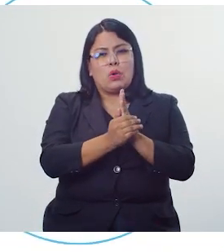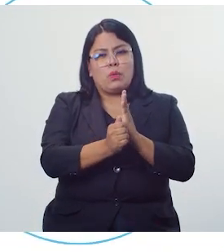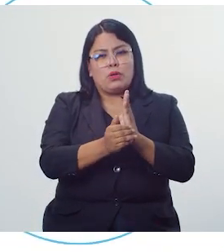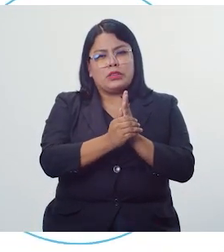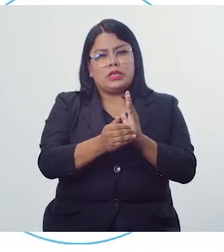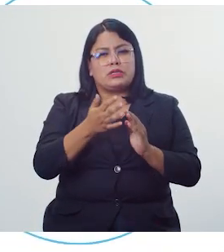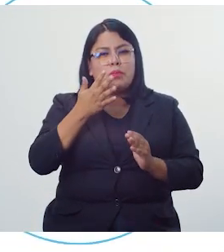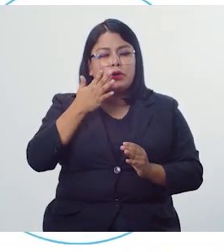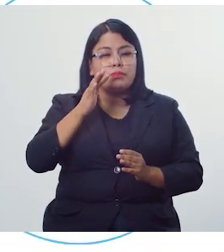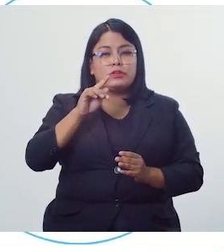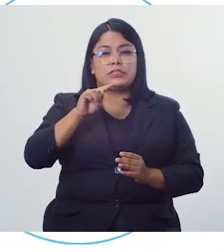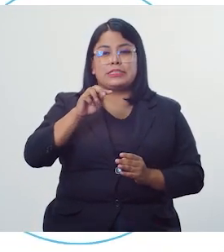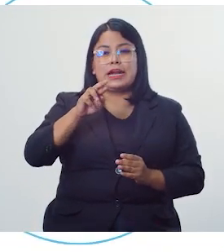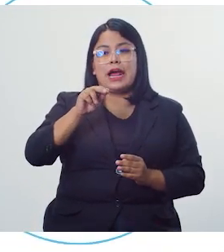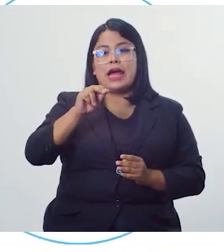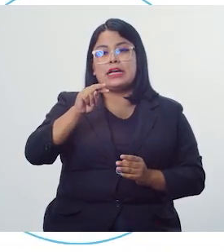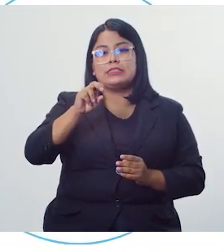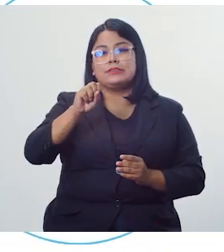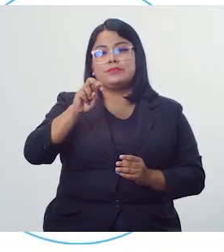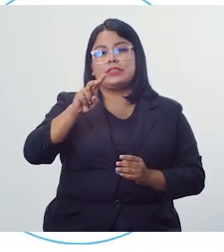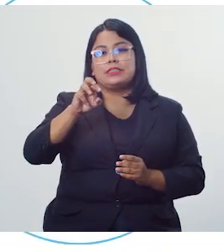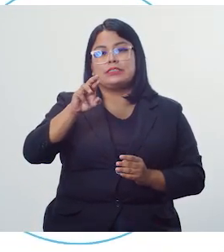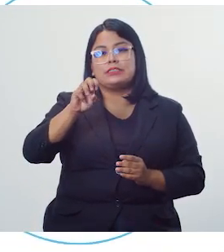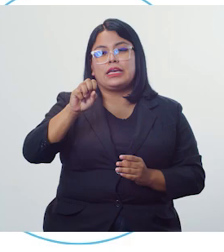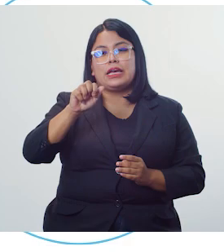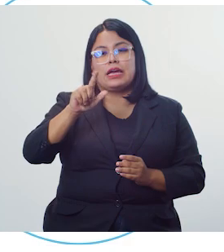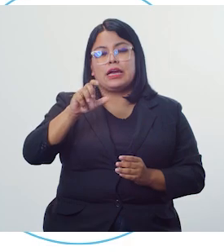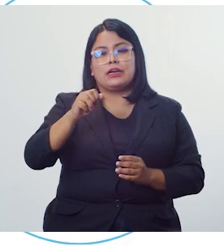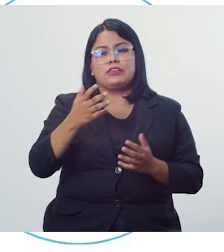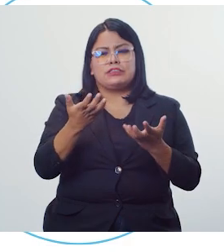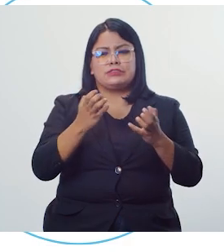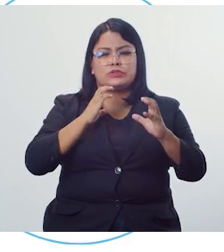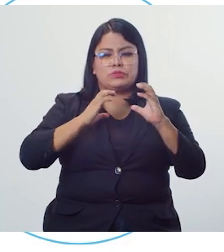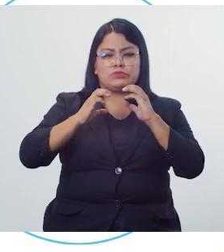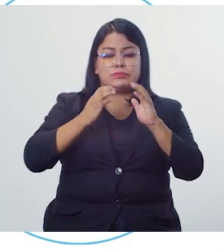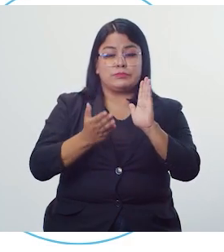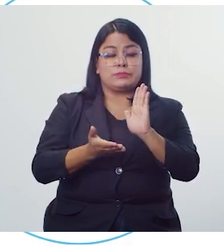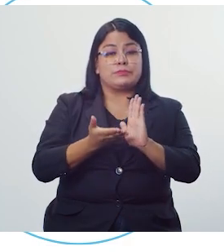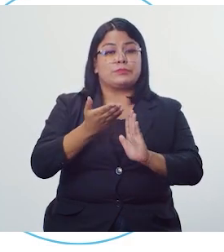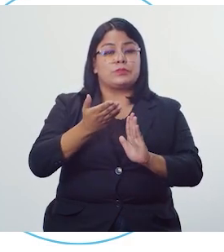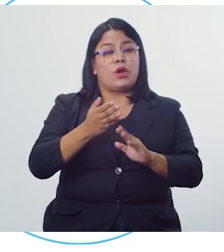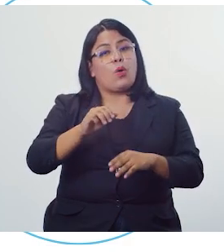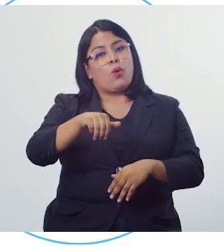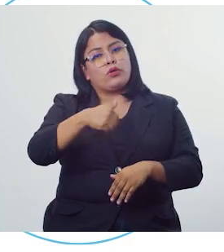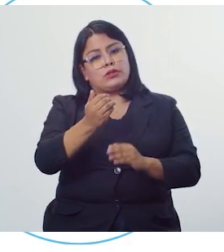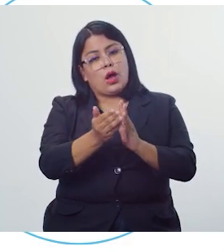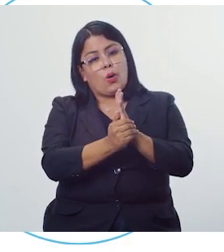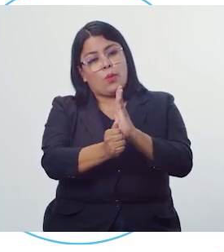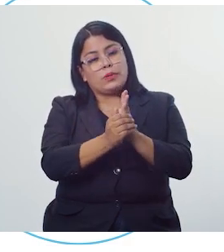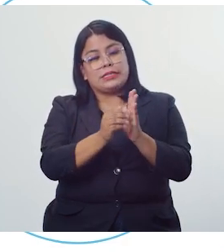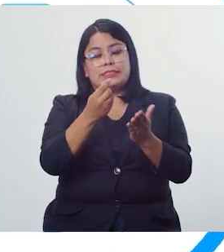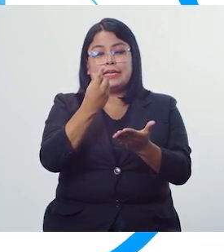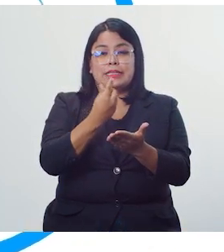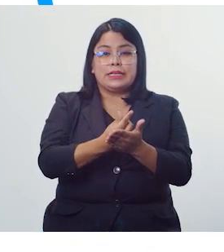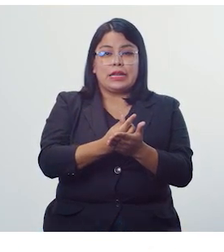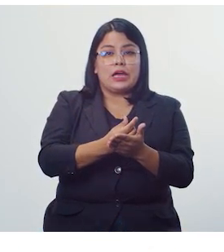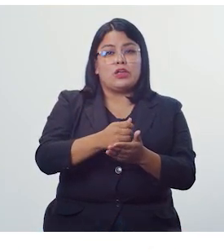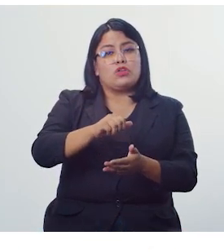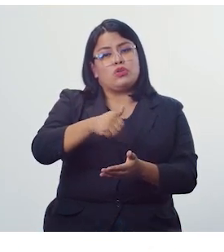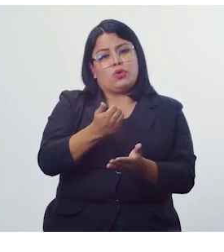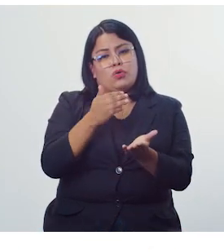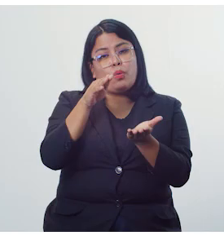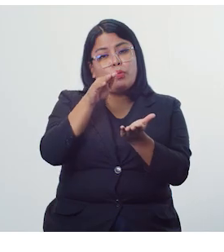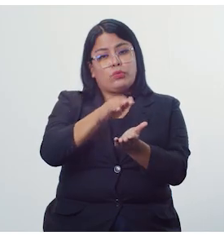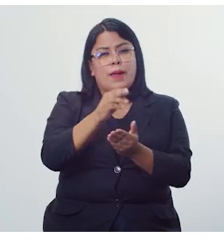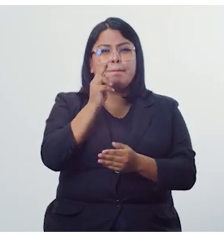competencias transversales que buscan desarrollar las macrohabilidades comunicativas. Hay competencias de grado y competencias por